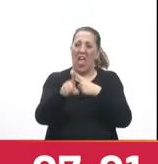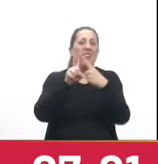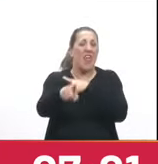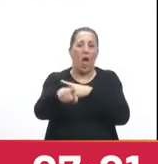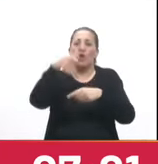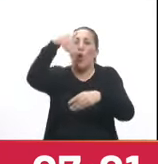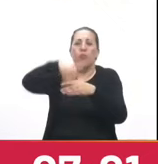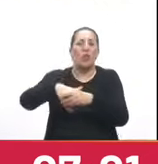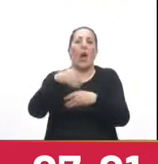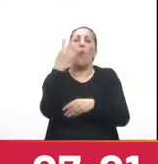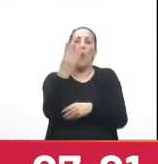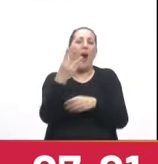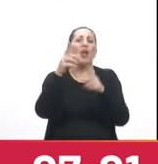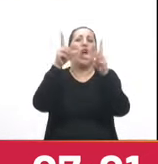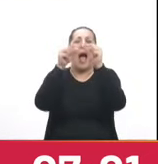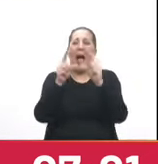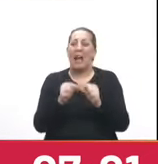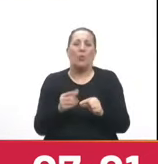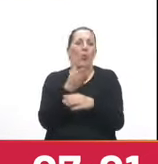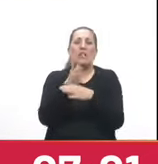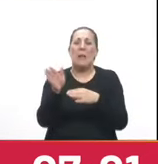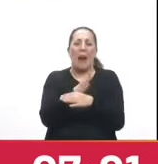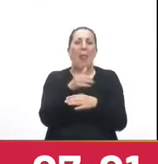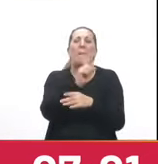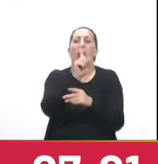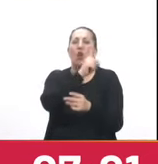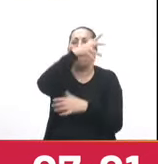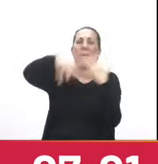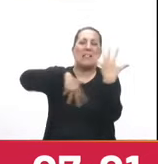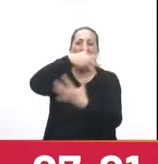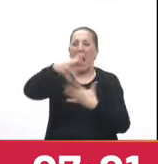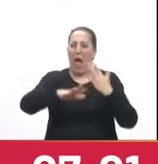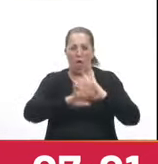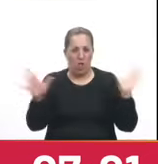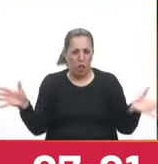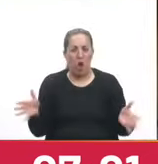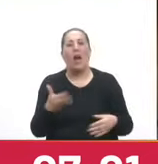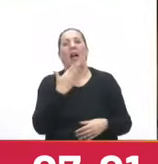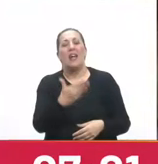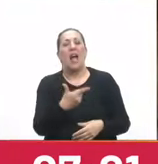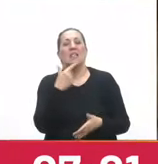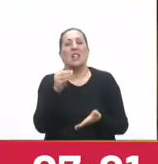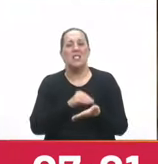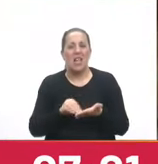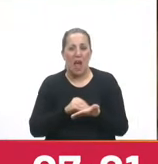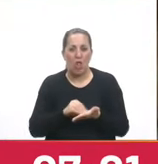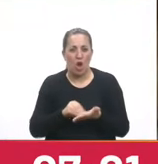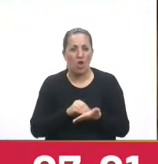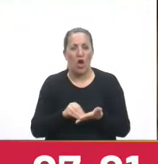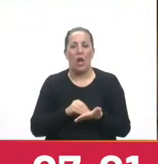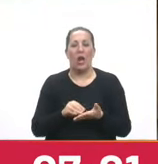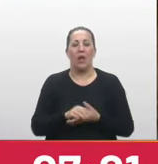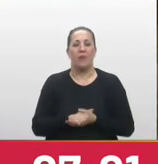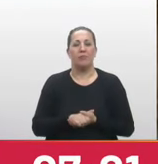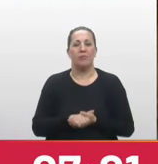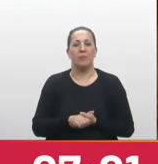buscaba el gobierno nacional eso por un lado era contradictorio Sí claro eso por un lado por otro lado la oficina del presidente ayer en Twitter